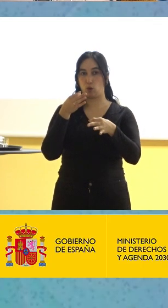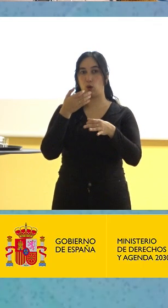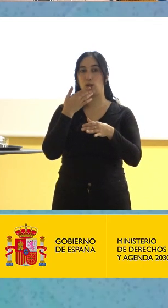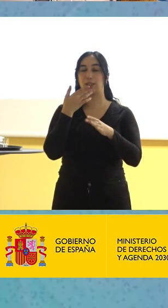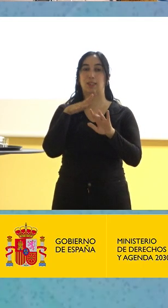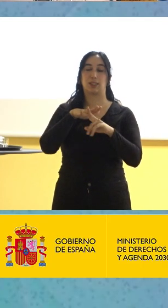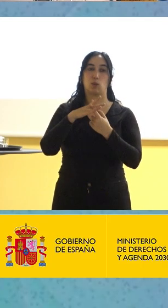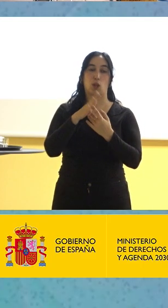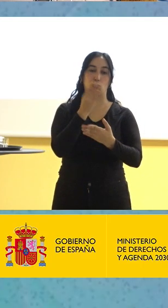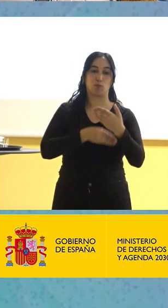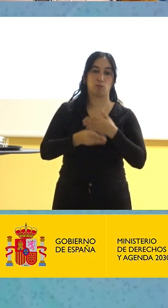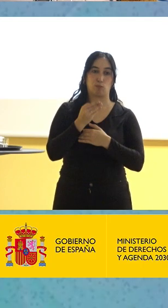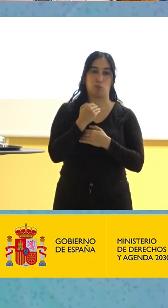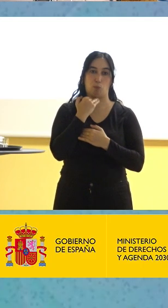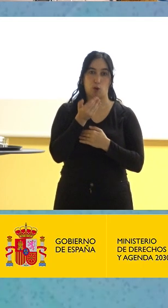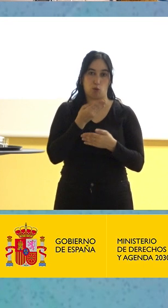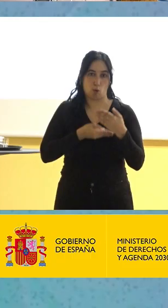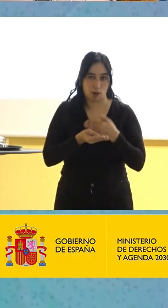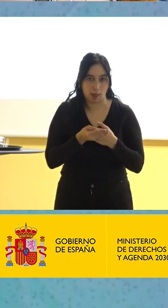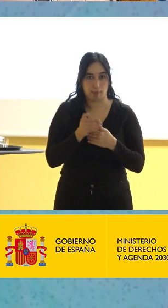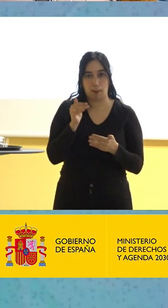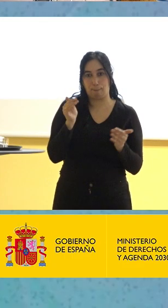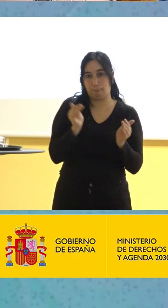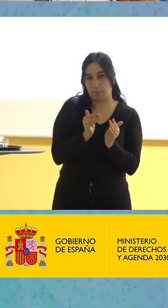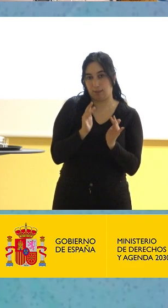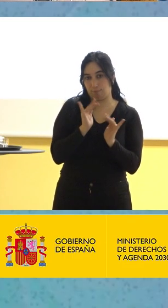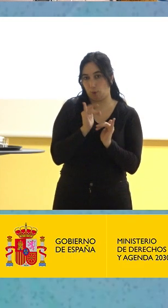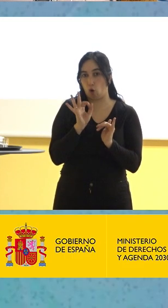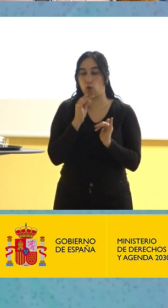neonatos prematuros de bajo peso o que han recibido transfusiones.